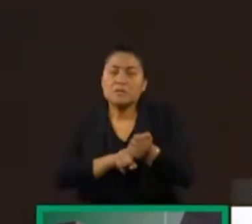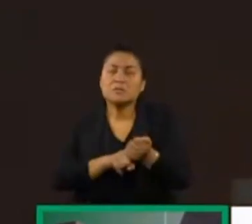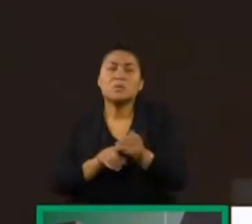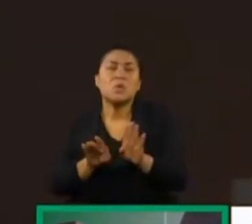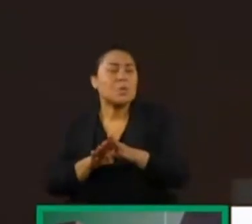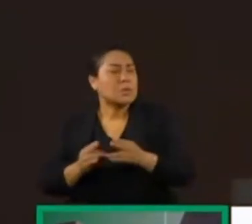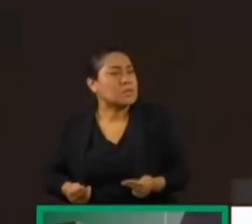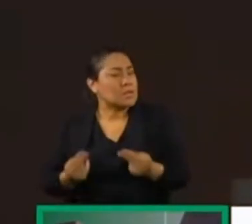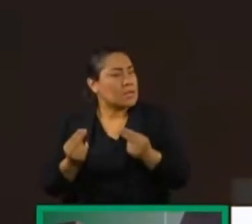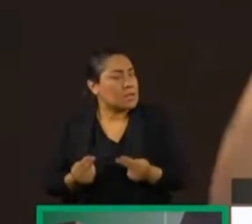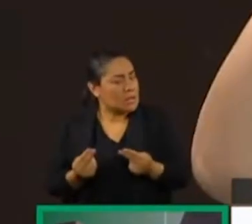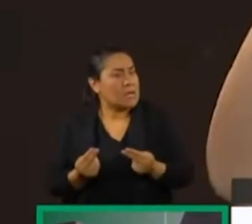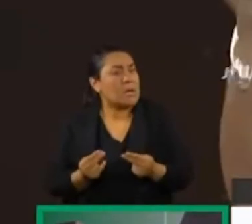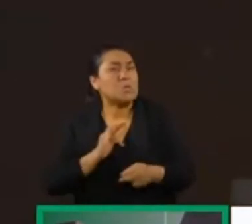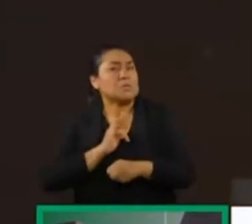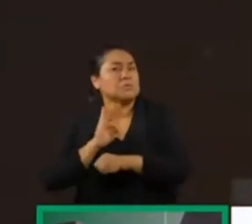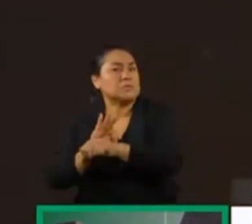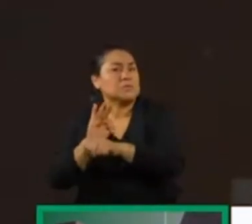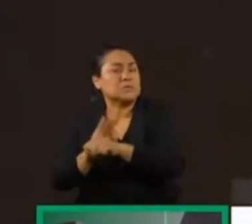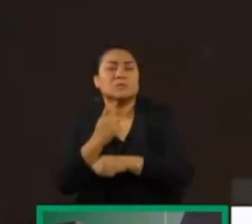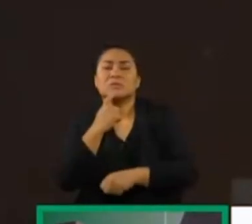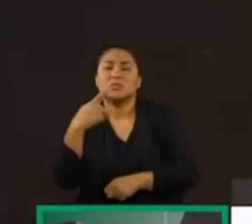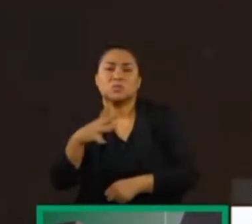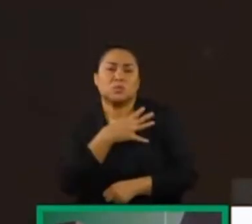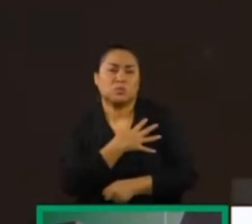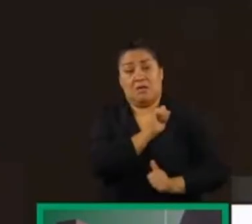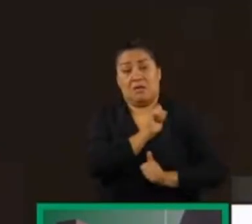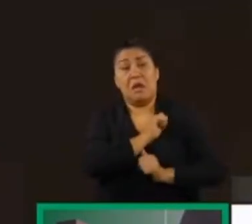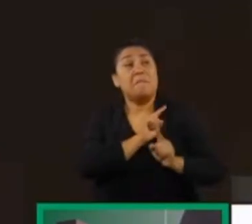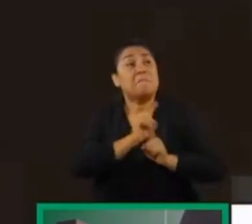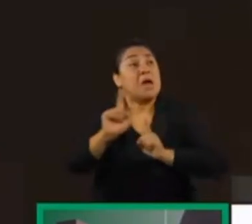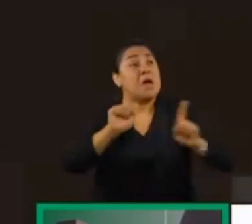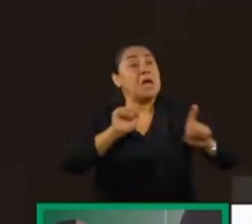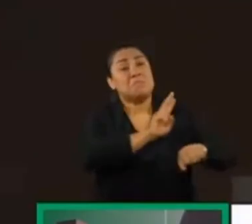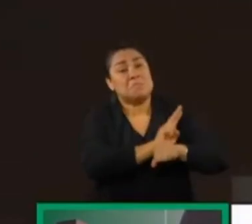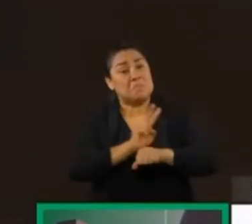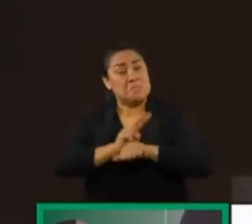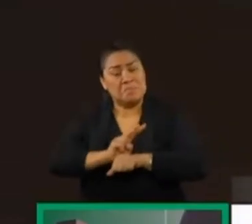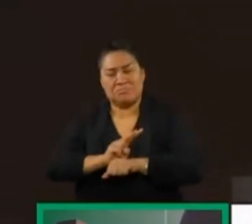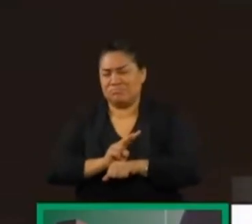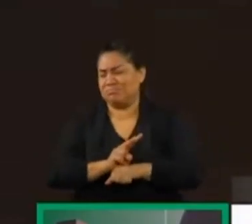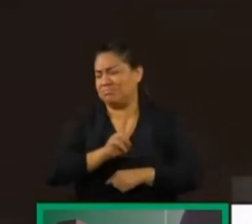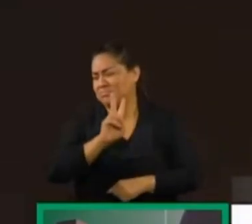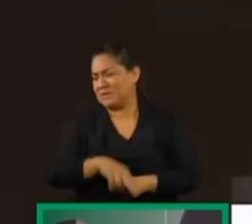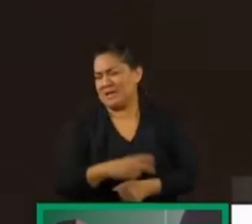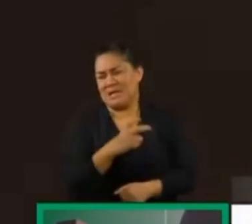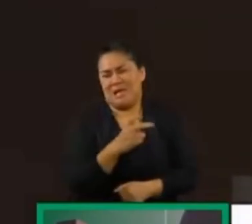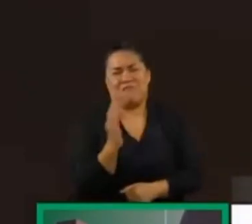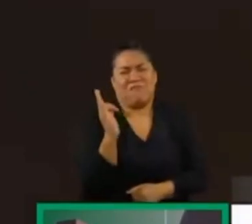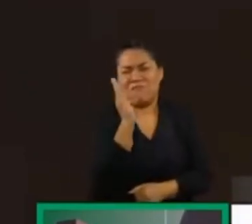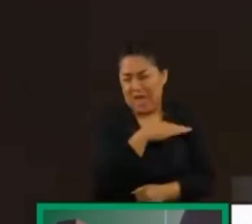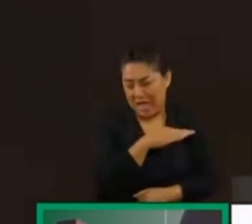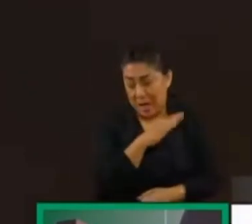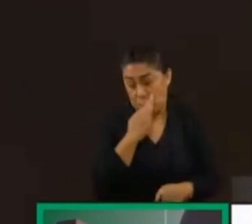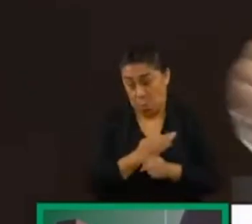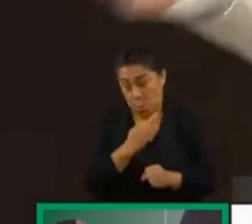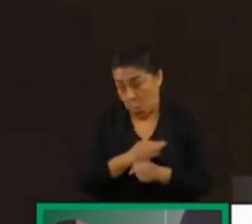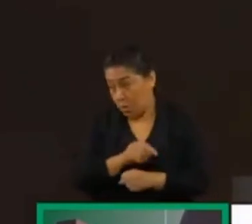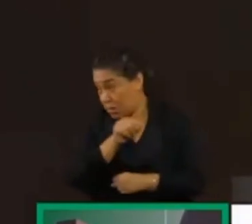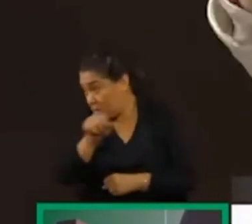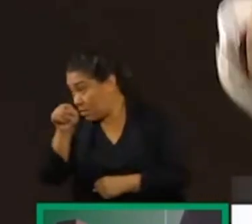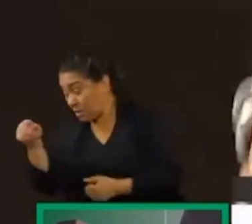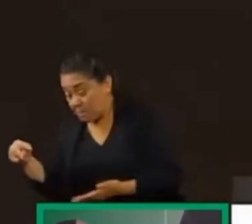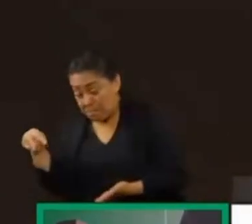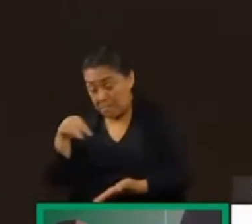ha hecho ricos a los hijos de López Obrador con todas las obras del sur. Eso es falso, como todo lo que escupen en esta tribuna,